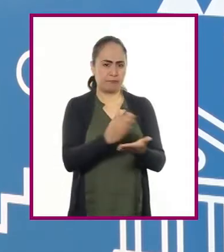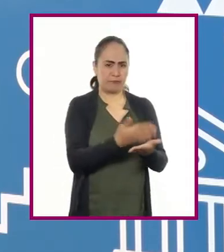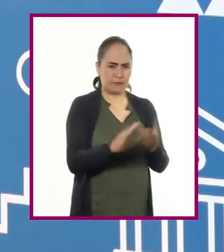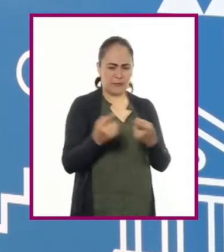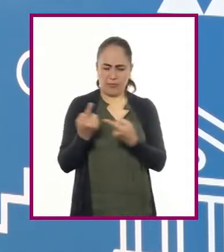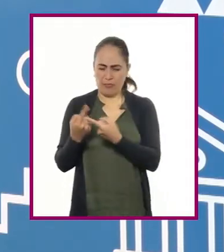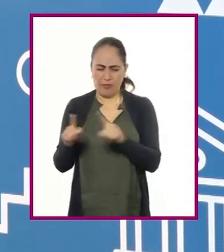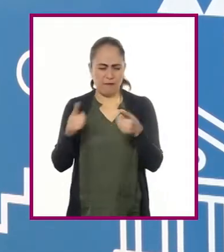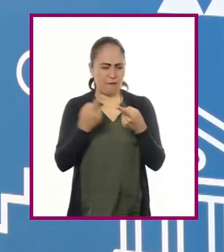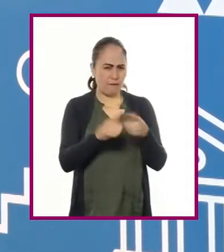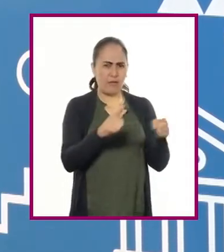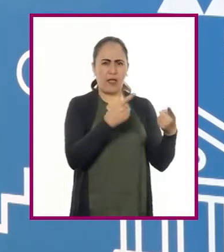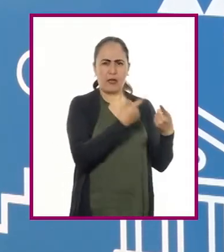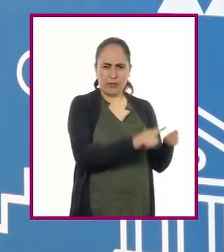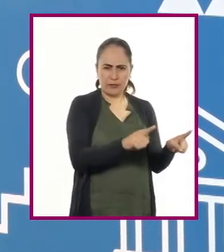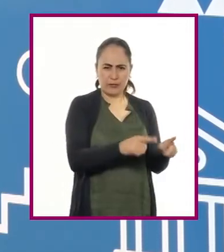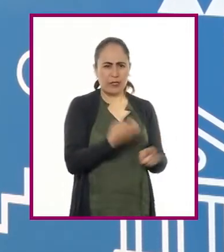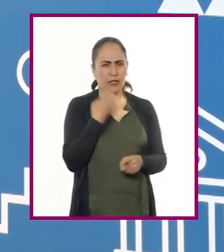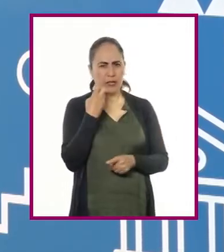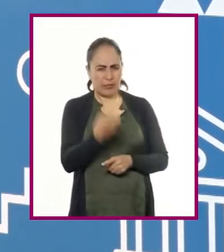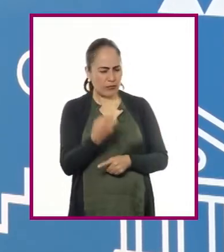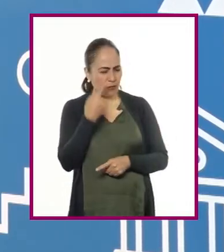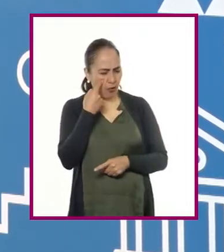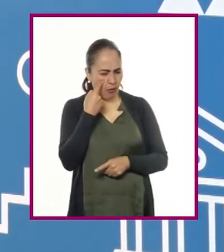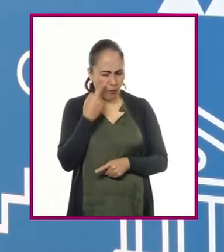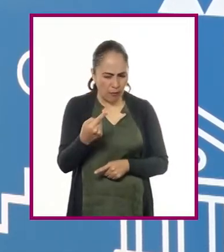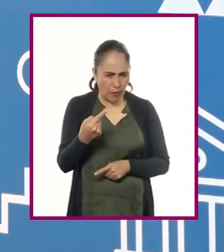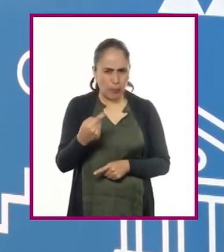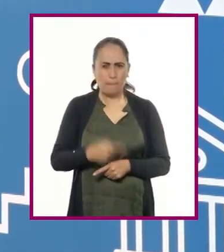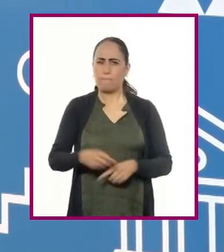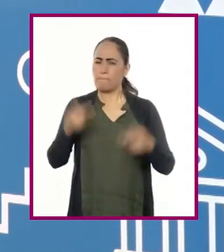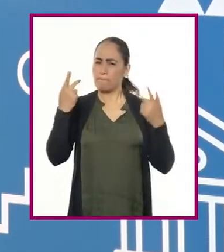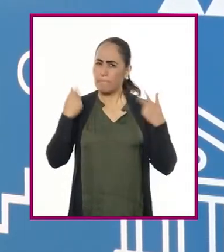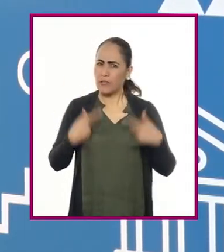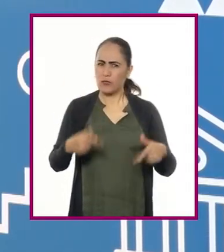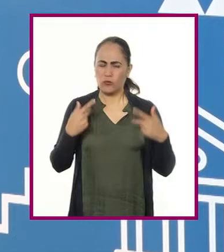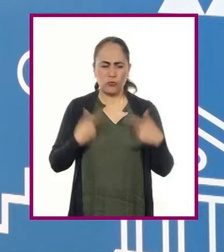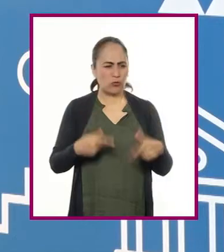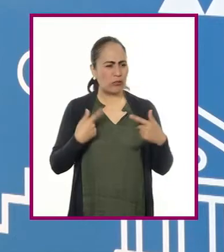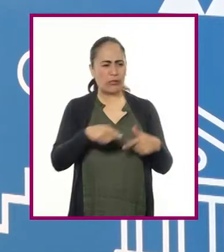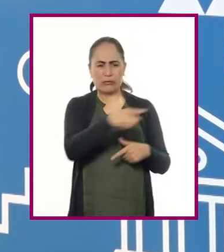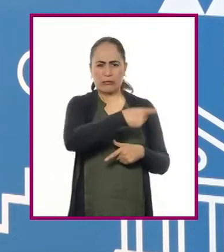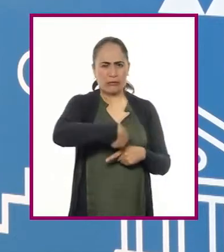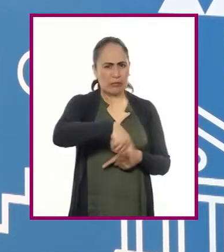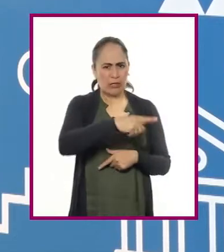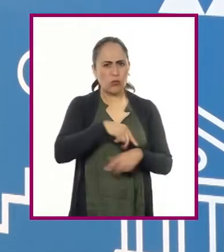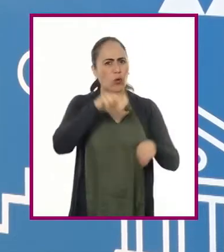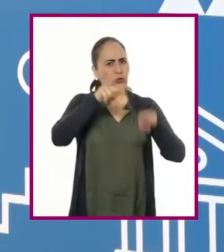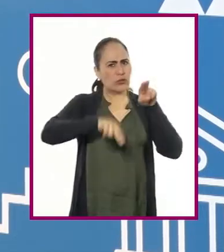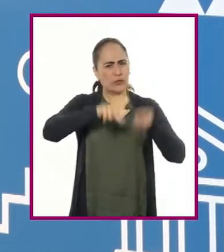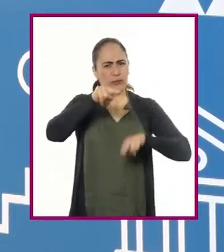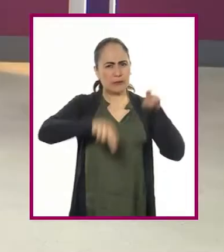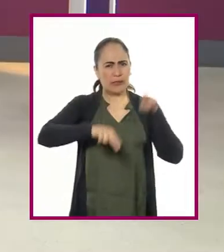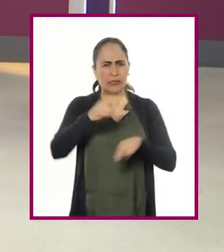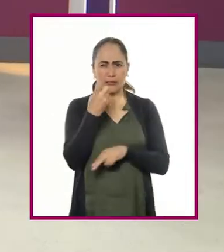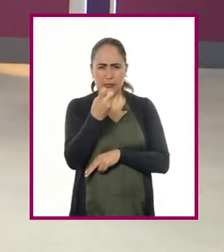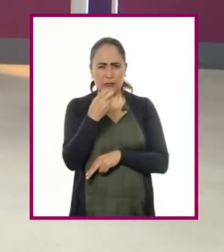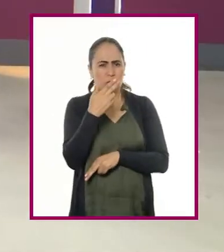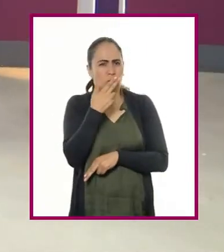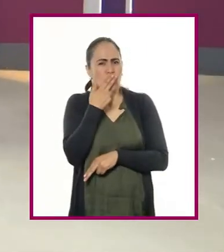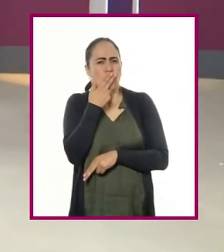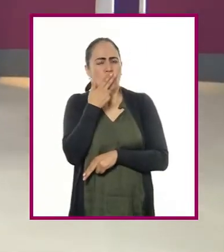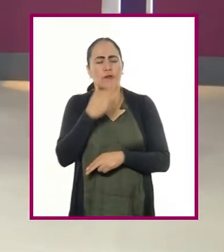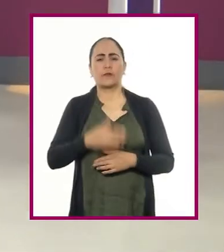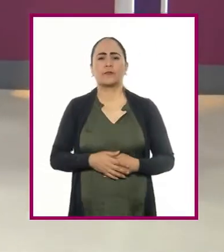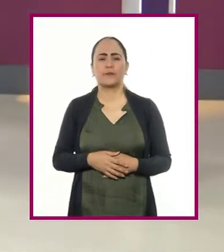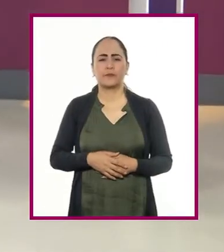diferenciaciones sociales fueron el reflejo de una población que daba mucha importancia a las jerarquías sociales, lo